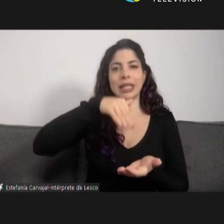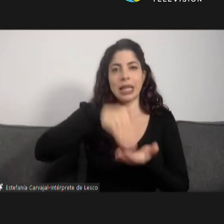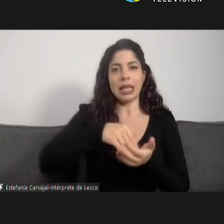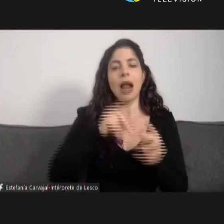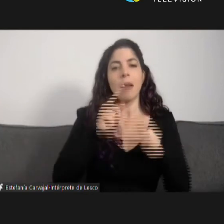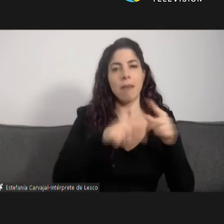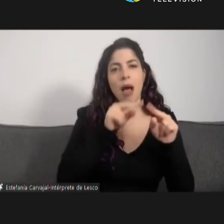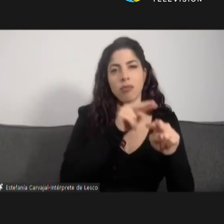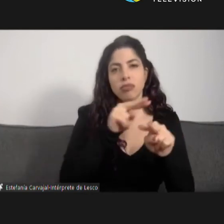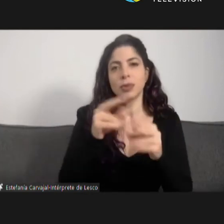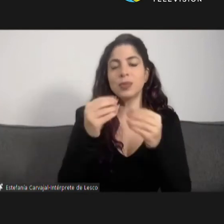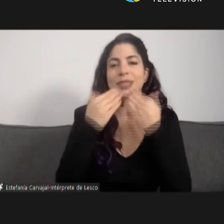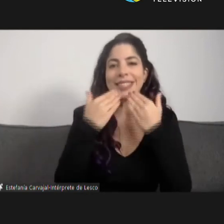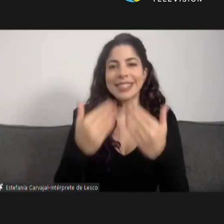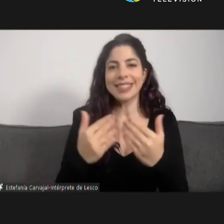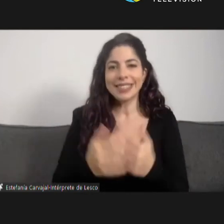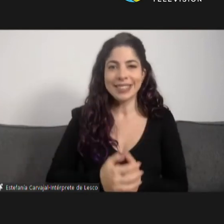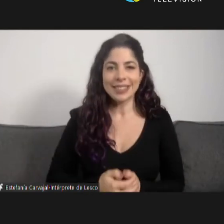gracias.